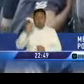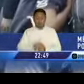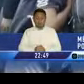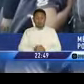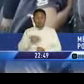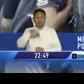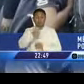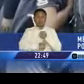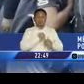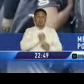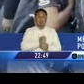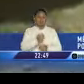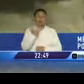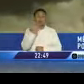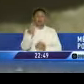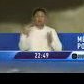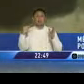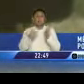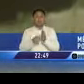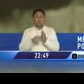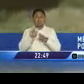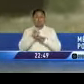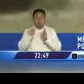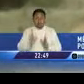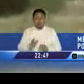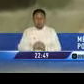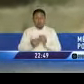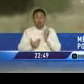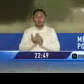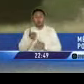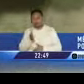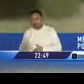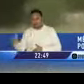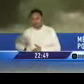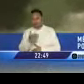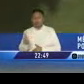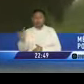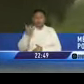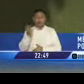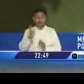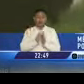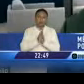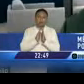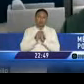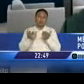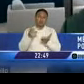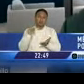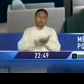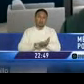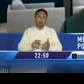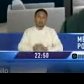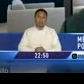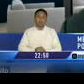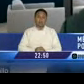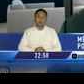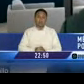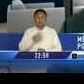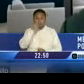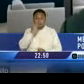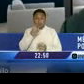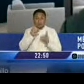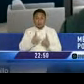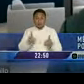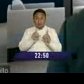de 13.000 compatriotas buscaron nuevas rutas migratorias tras la solicitud de visa de ingreso a México. Nosotros hemos visto un